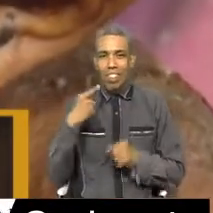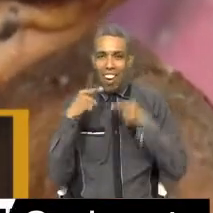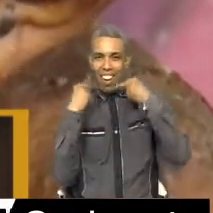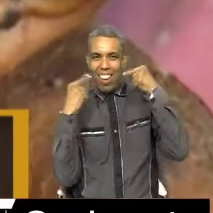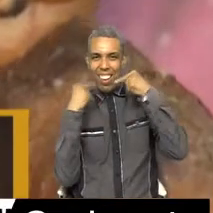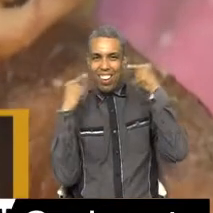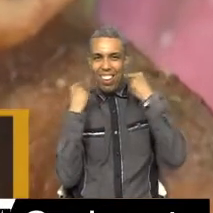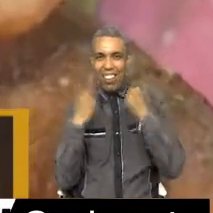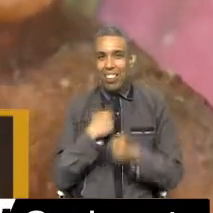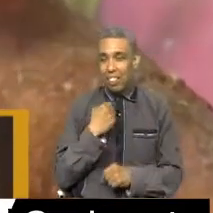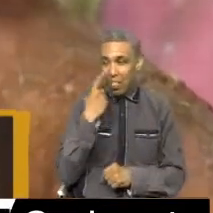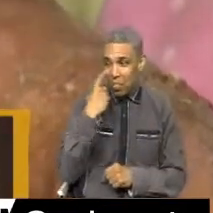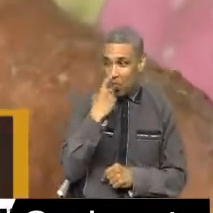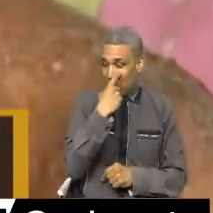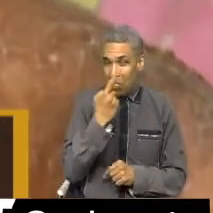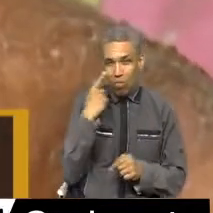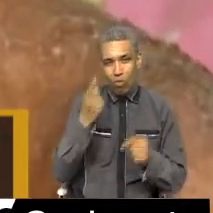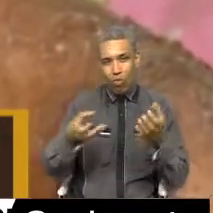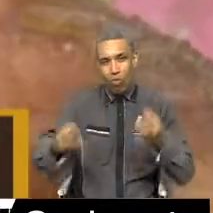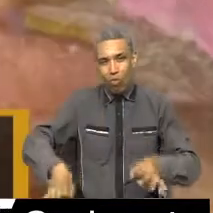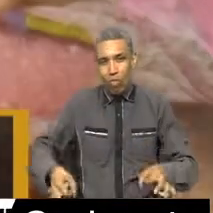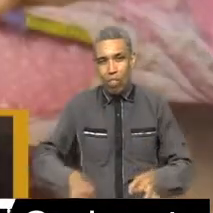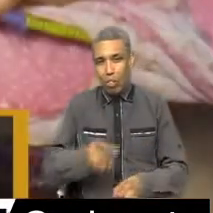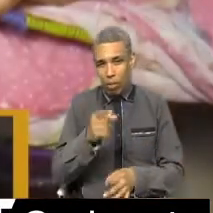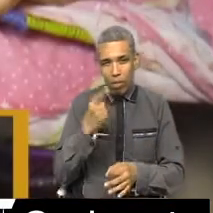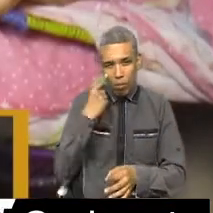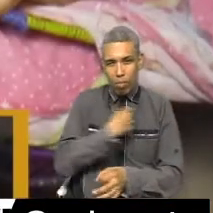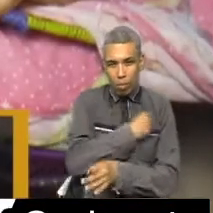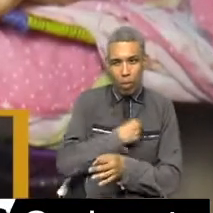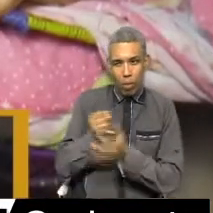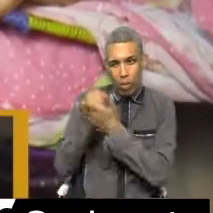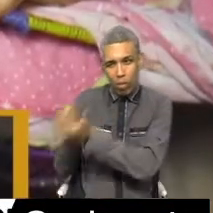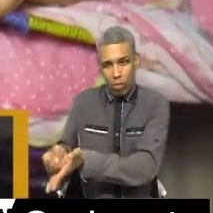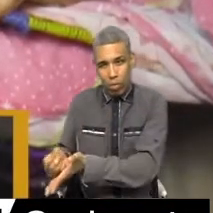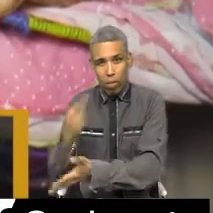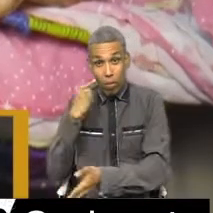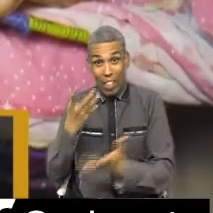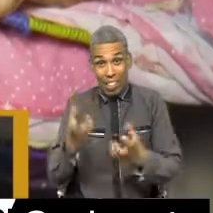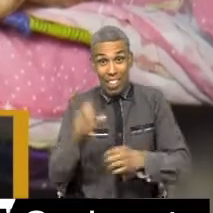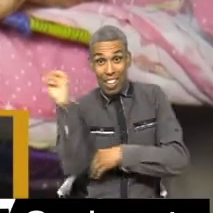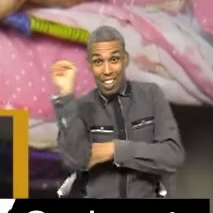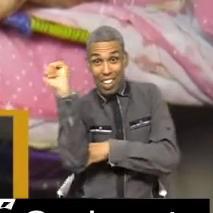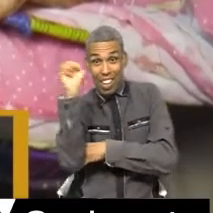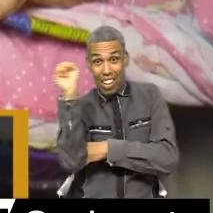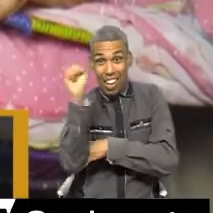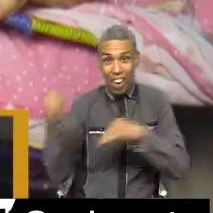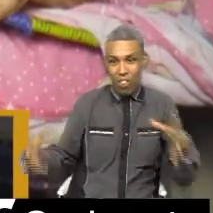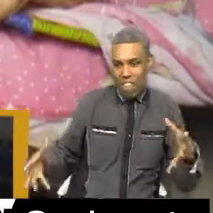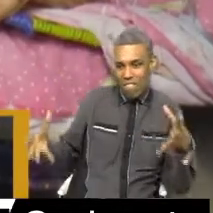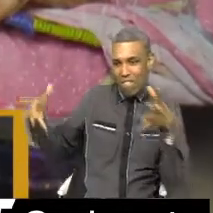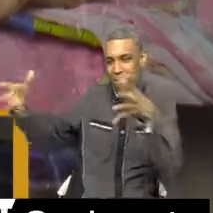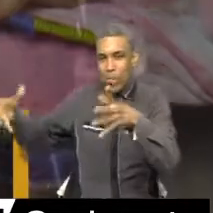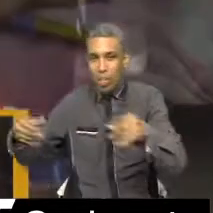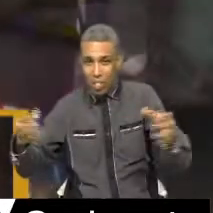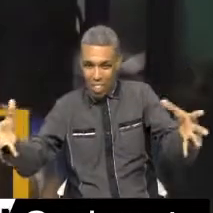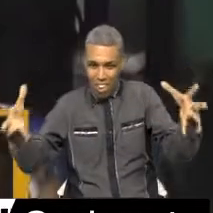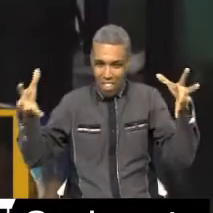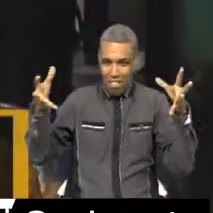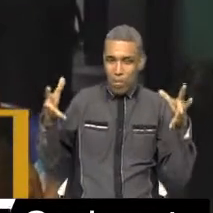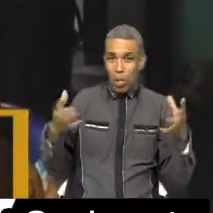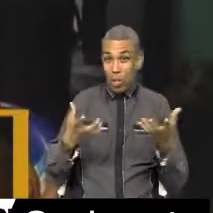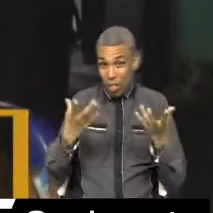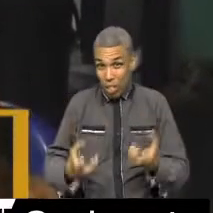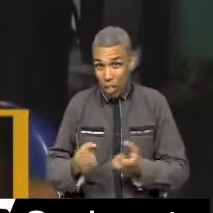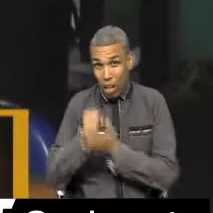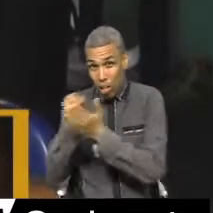tierna necesita de la ayuda de todos. Ayúdanos a ayudar a poder cumplir el sueño a este pequeño de cristal. Si desea entregar ayudas a esta familia